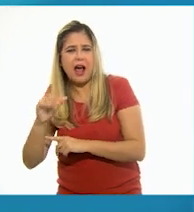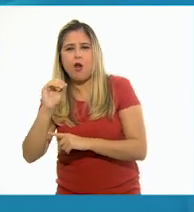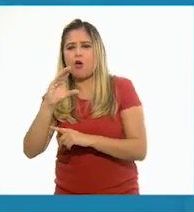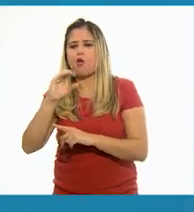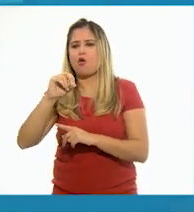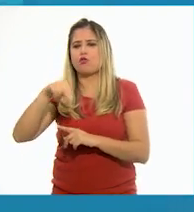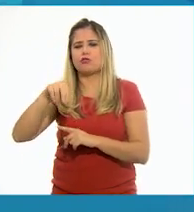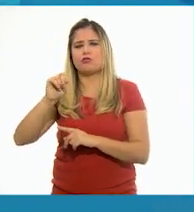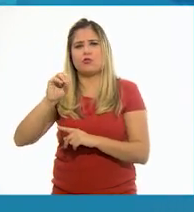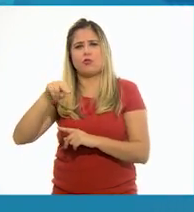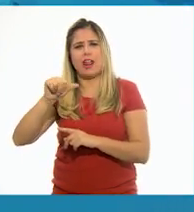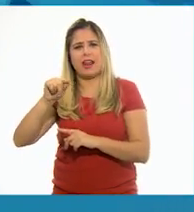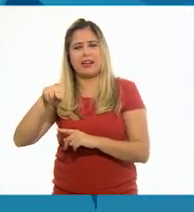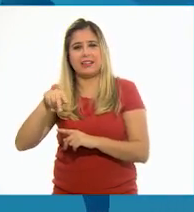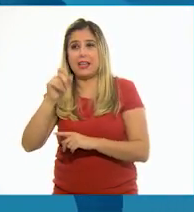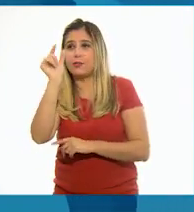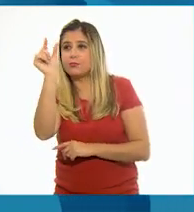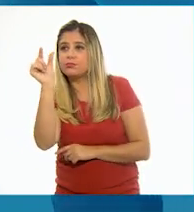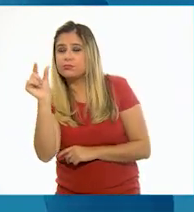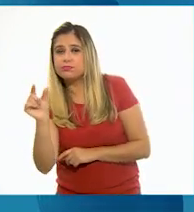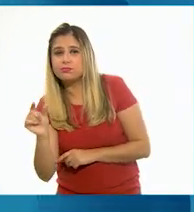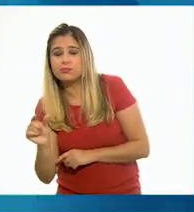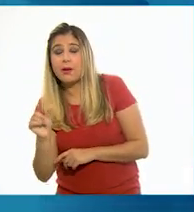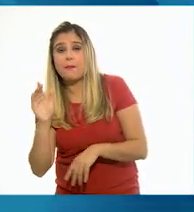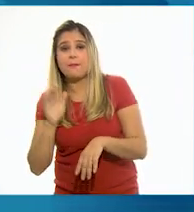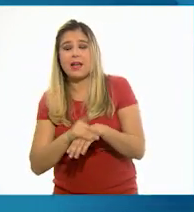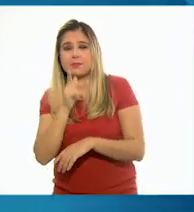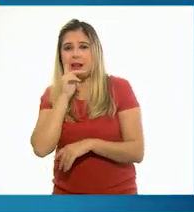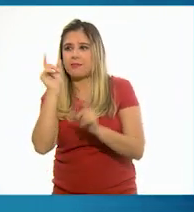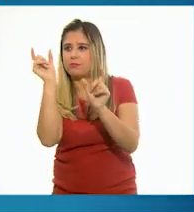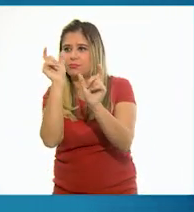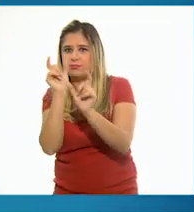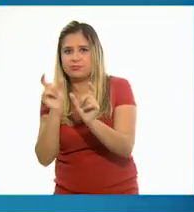de la última vocal acentuada en dos o más versos.